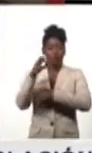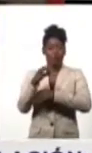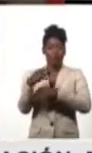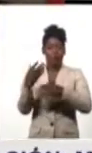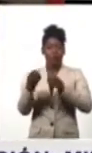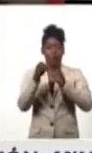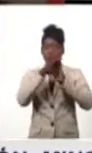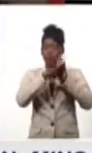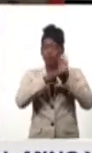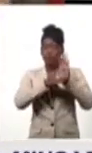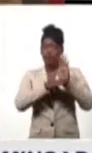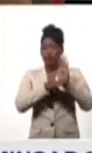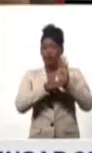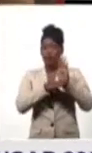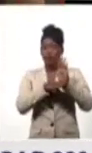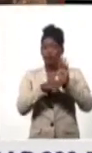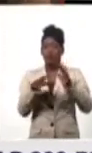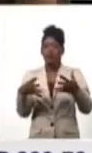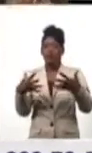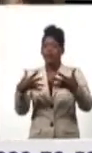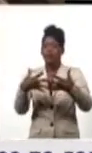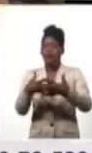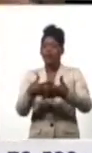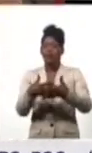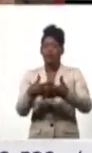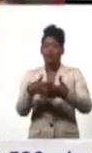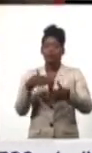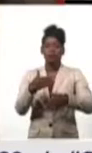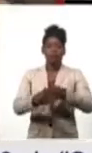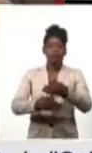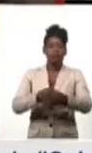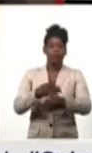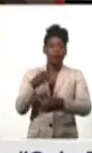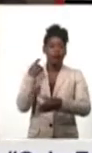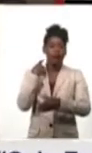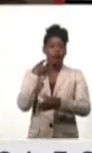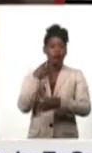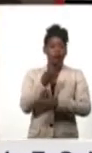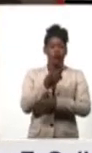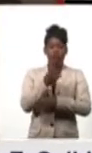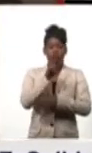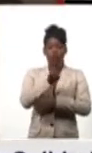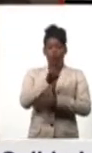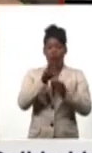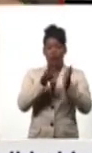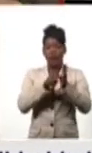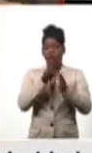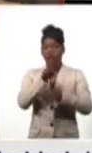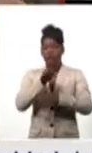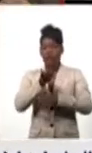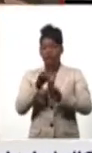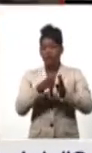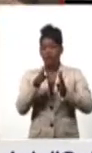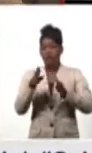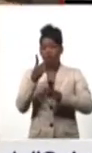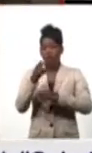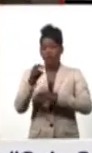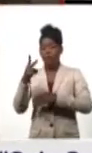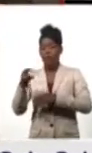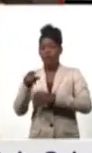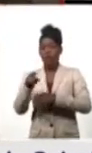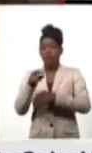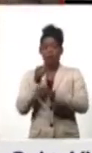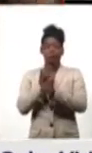de Diversidad Biológica que tiene un ciclo 2016-2020, debemos concluir este año. Ese Programa